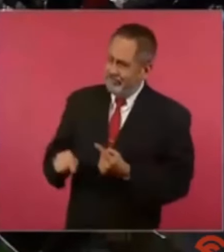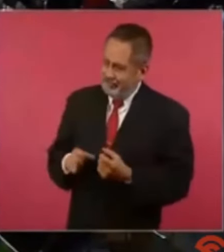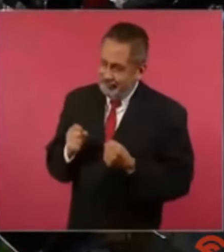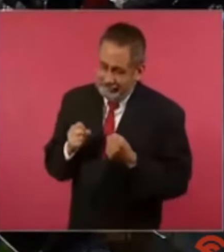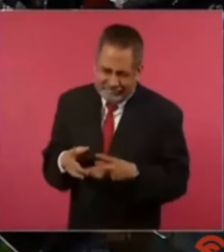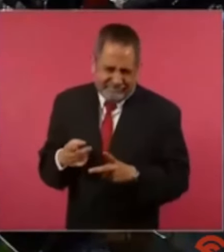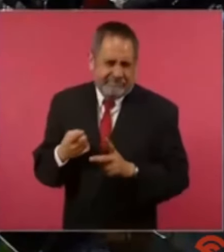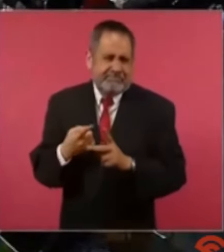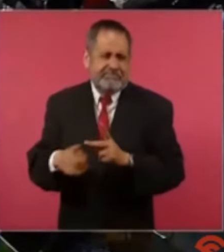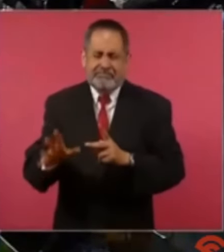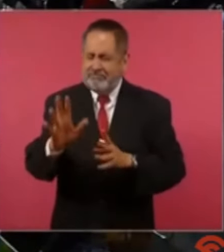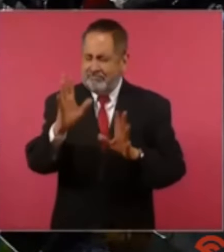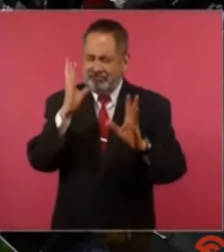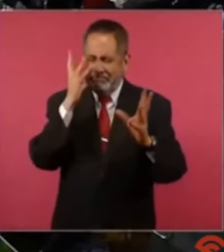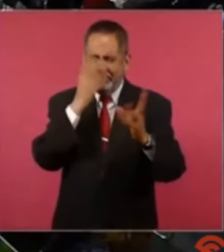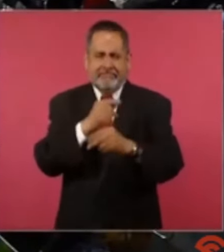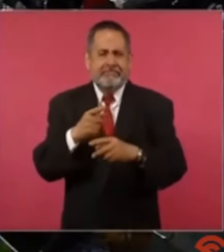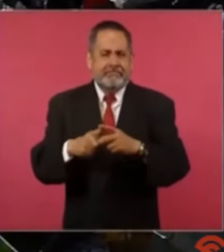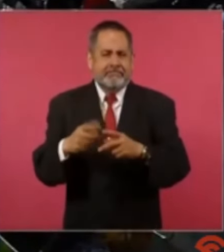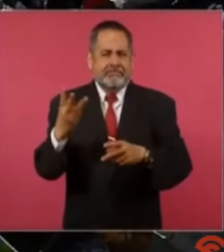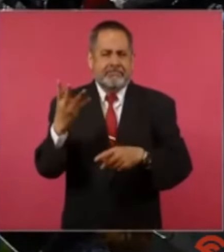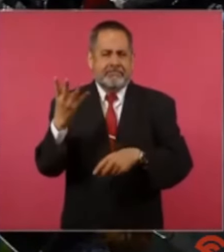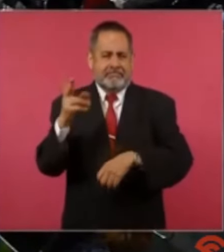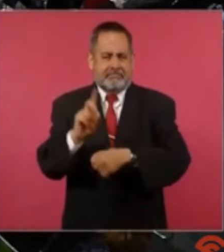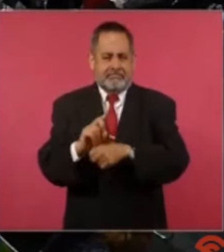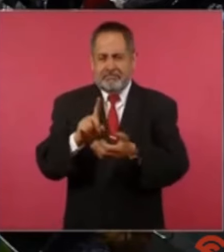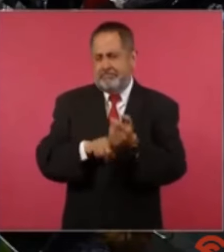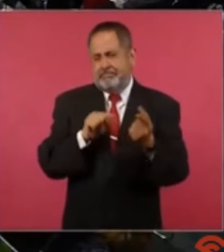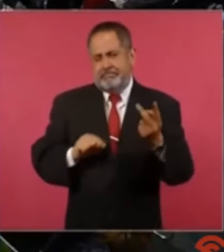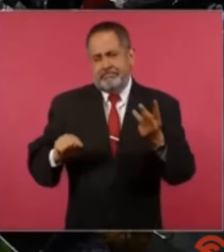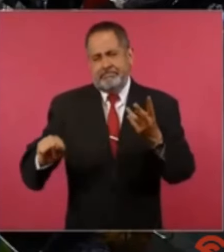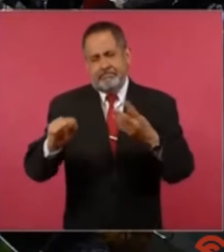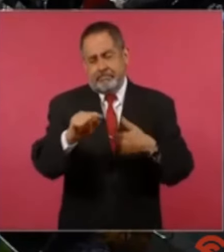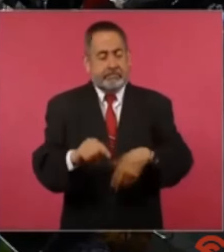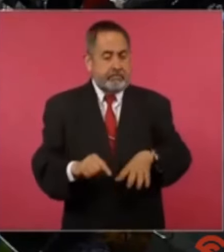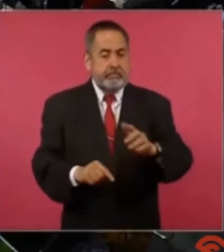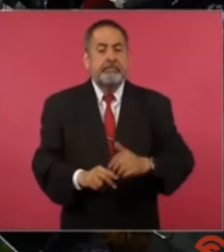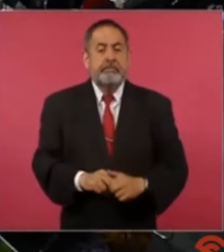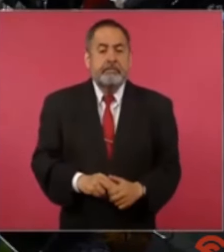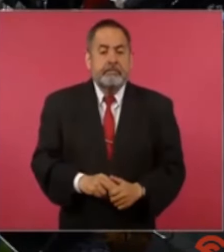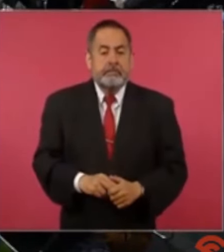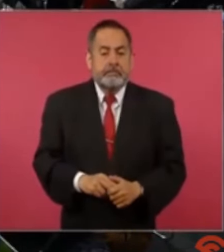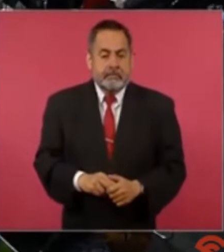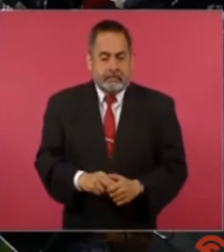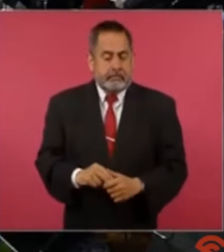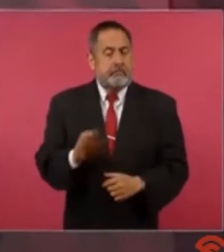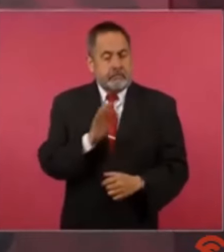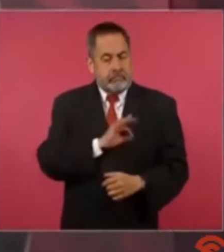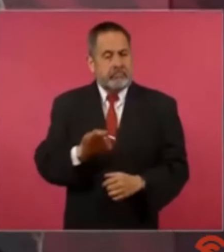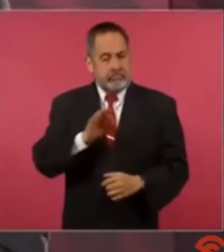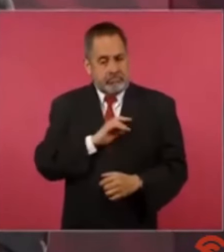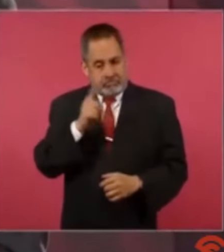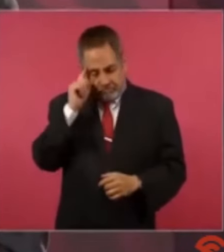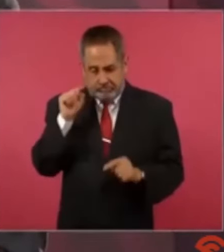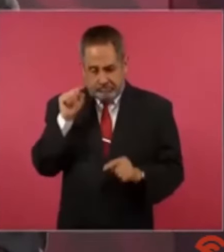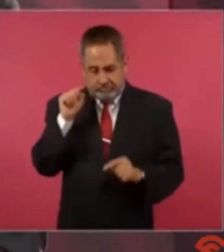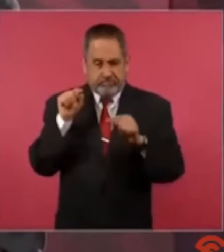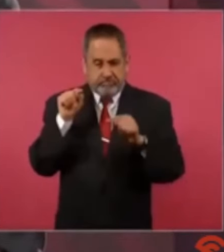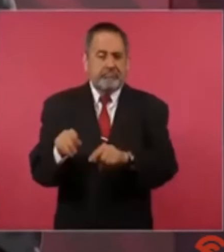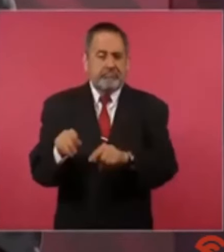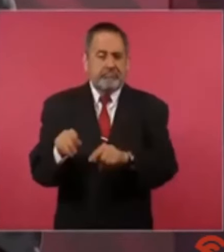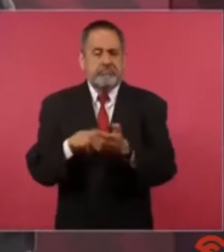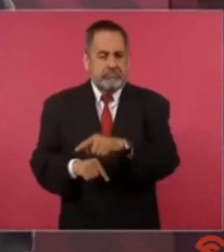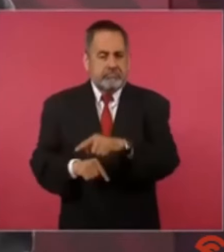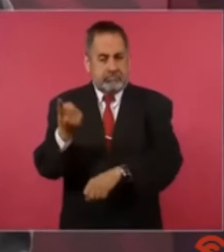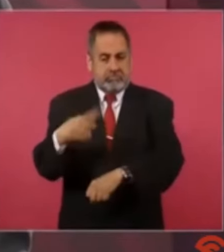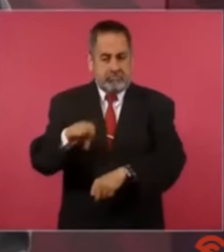esto apenas son 3 o 4 días y sí podrían estar